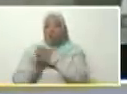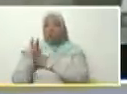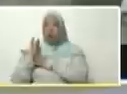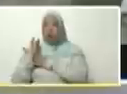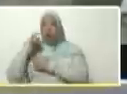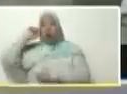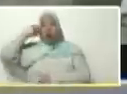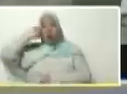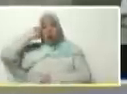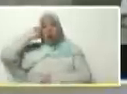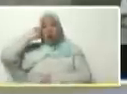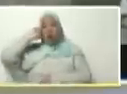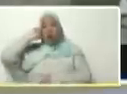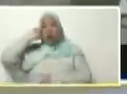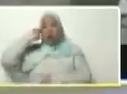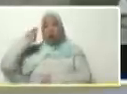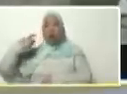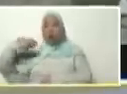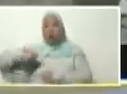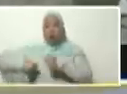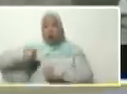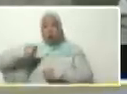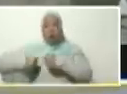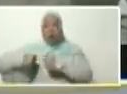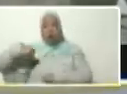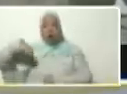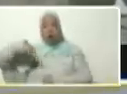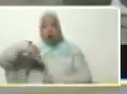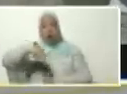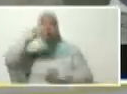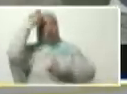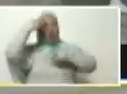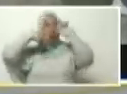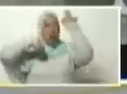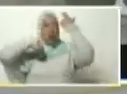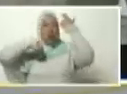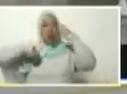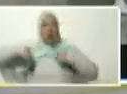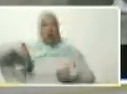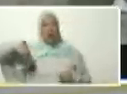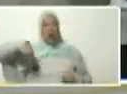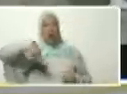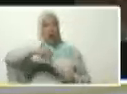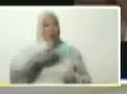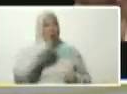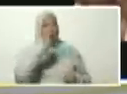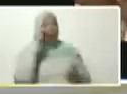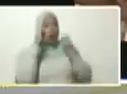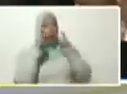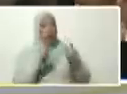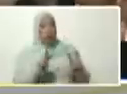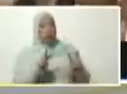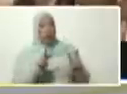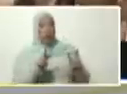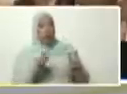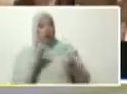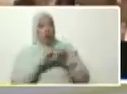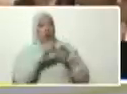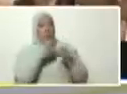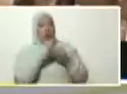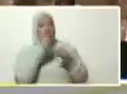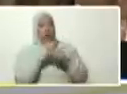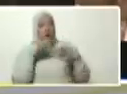y recuerdo entrando por una de las puertas de Miraflores ver al comandante Chávez caminando. Venía con su equipo de